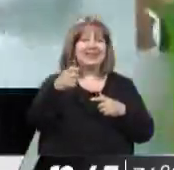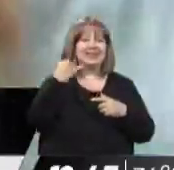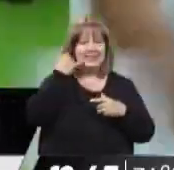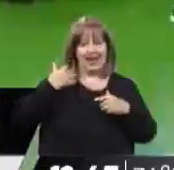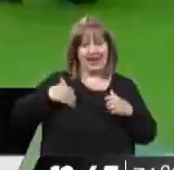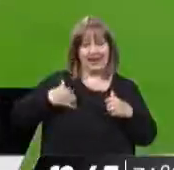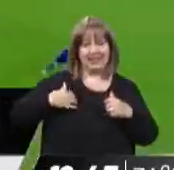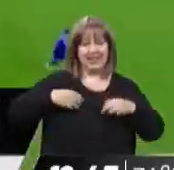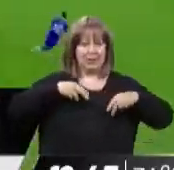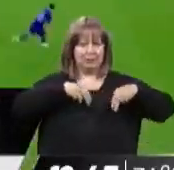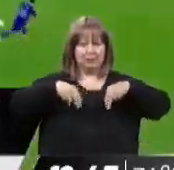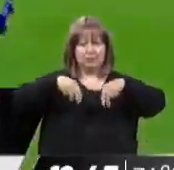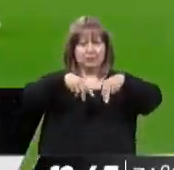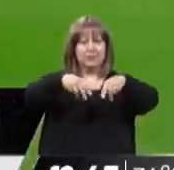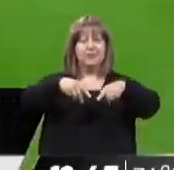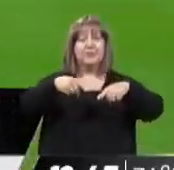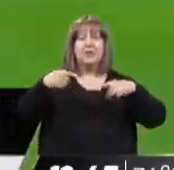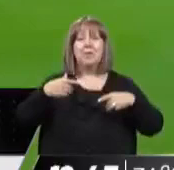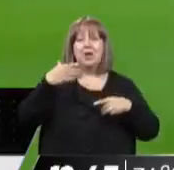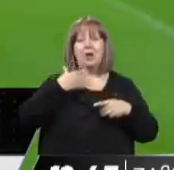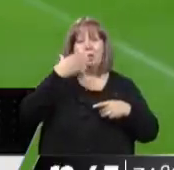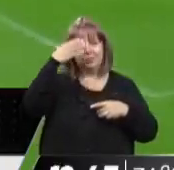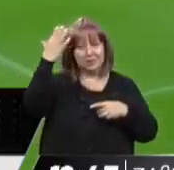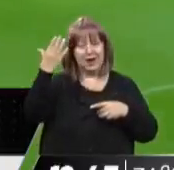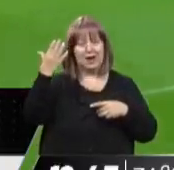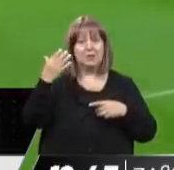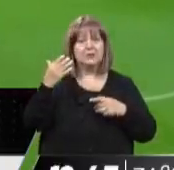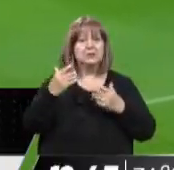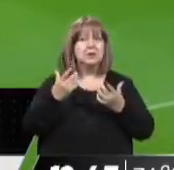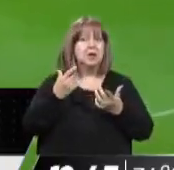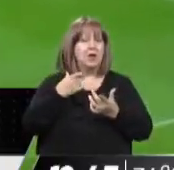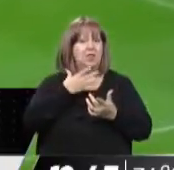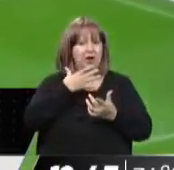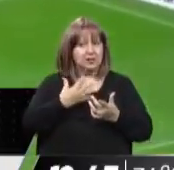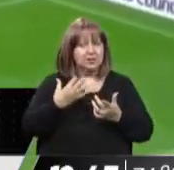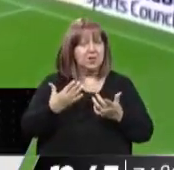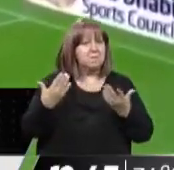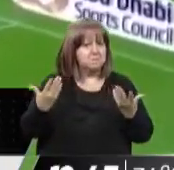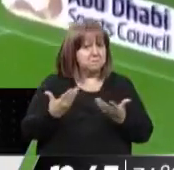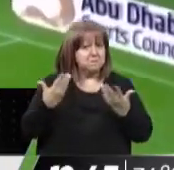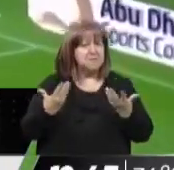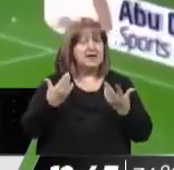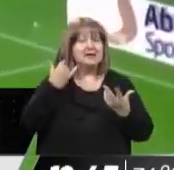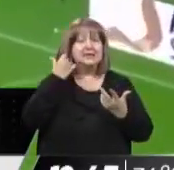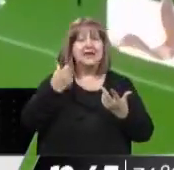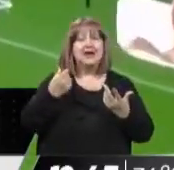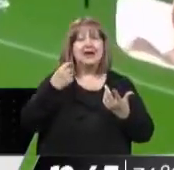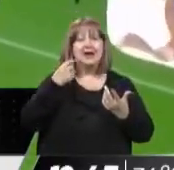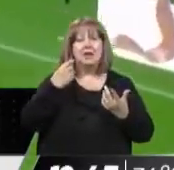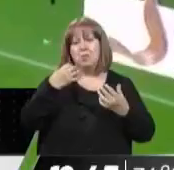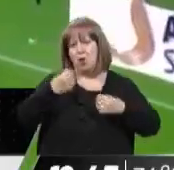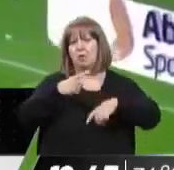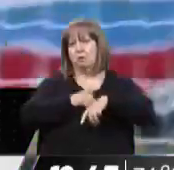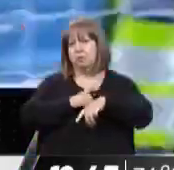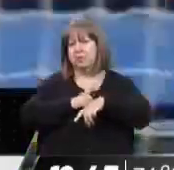seleccionado argentino enfrentando a Emiratos Árabes. Y la verdad, fue un festival de Argentina que hizo los goles cuando quiso y administró bien